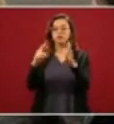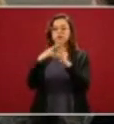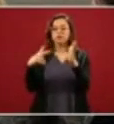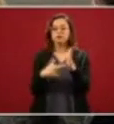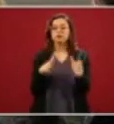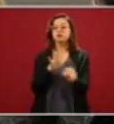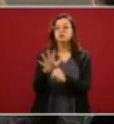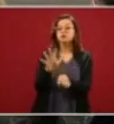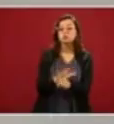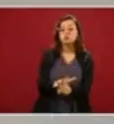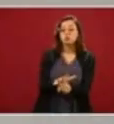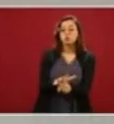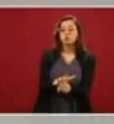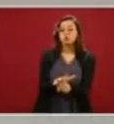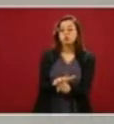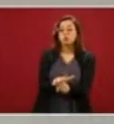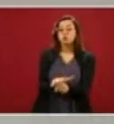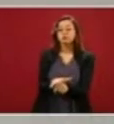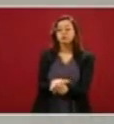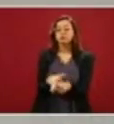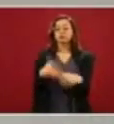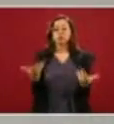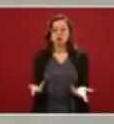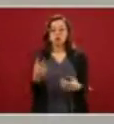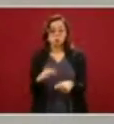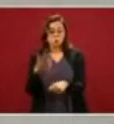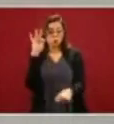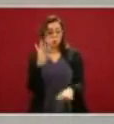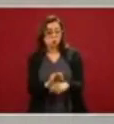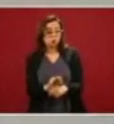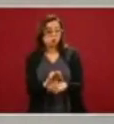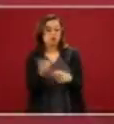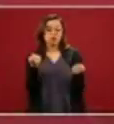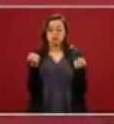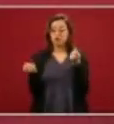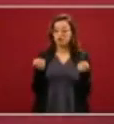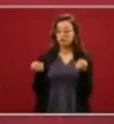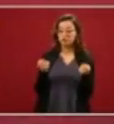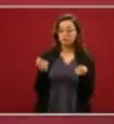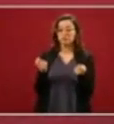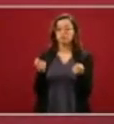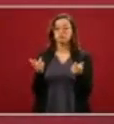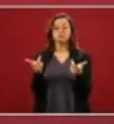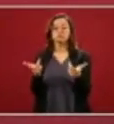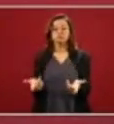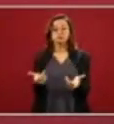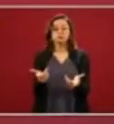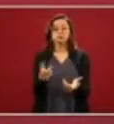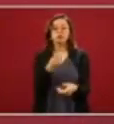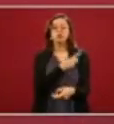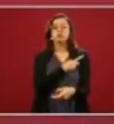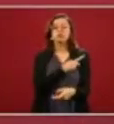las medidas de protección, de prevención, de control de epidemias deben